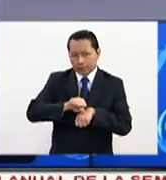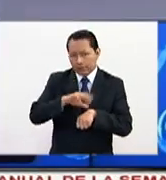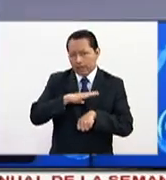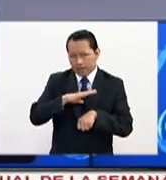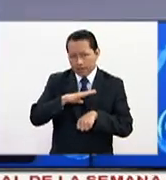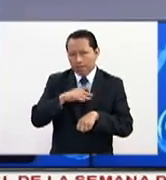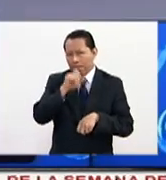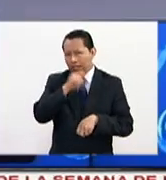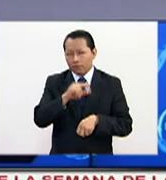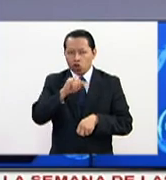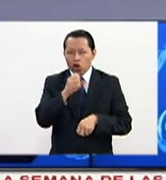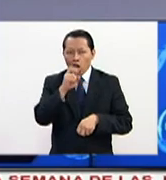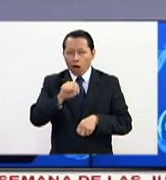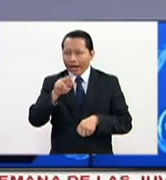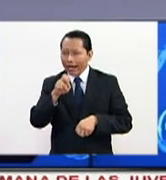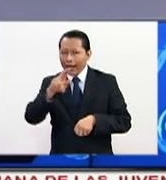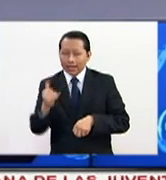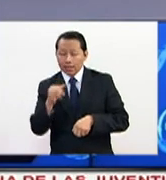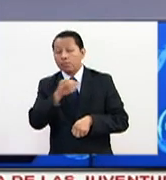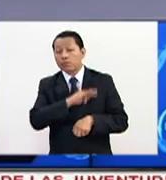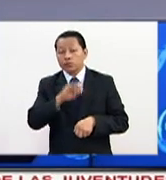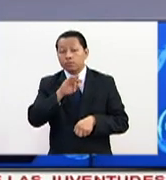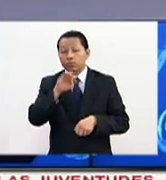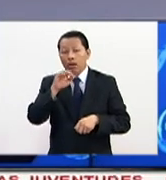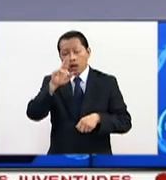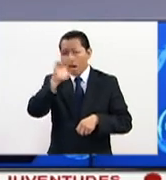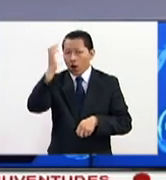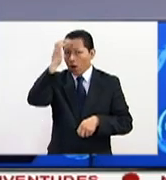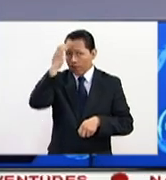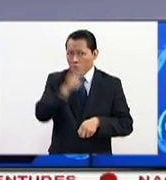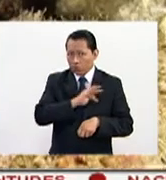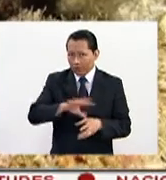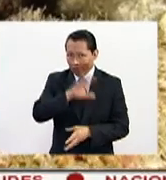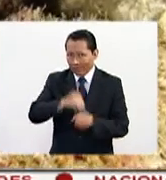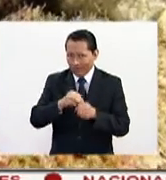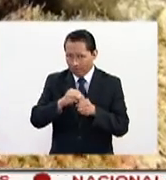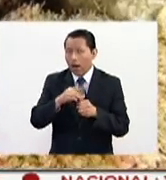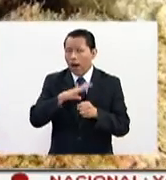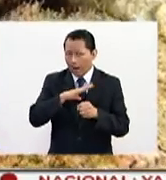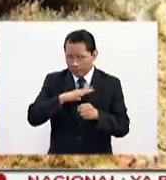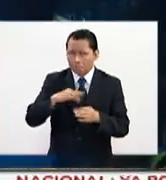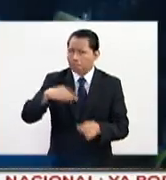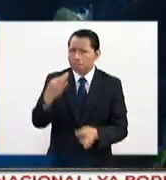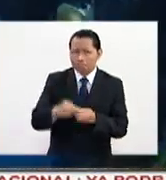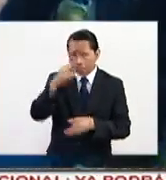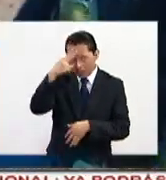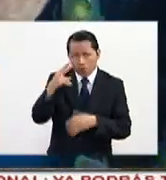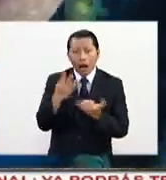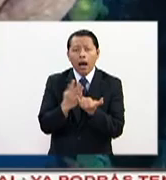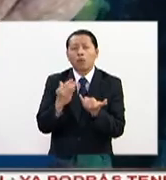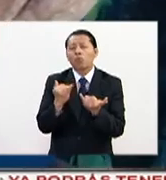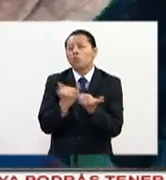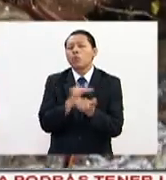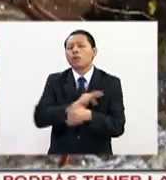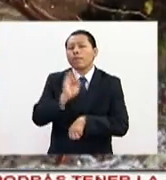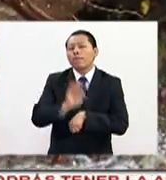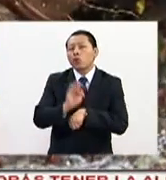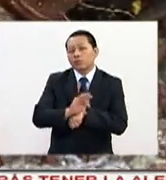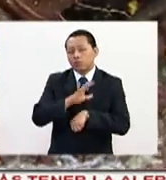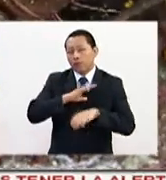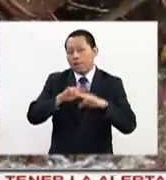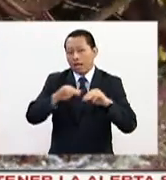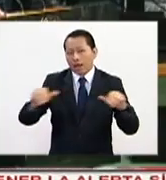Unión Americana John Kerry, quien hizo un reconocimiento al cumplimiento de México con las metas sobre protección en superficie